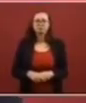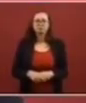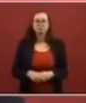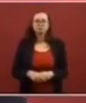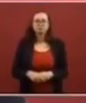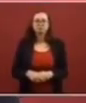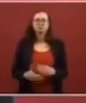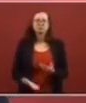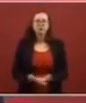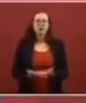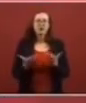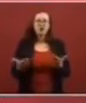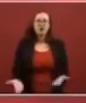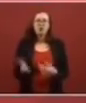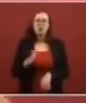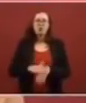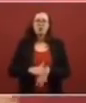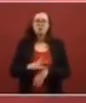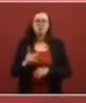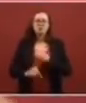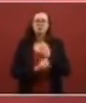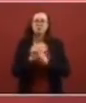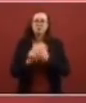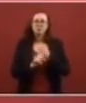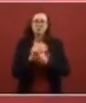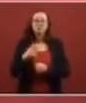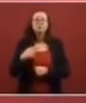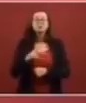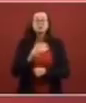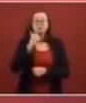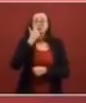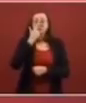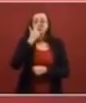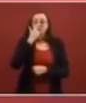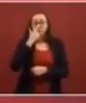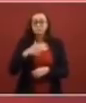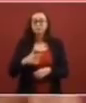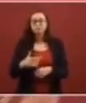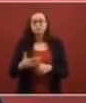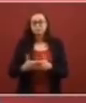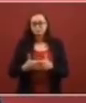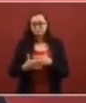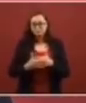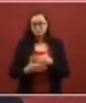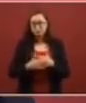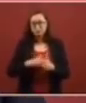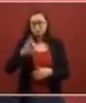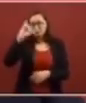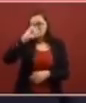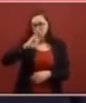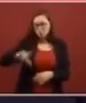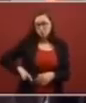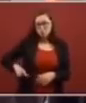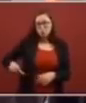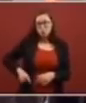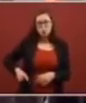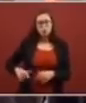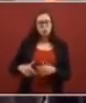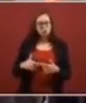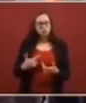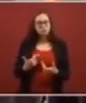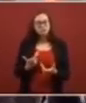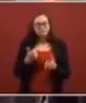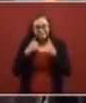Ahora se tienen problemas, pero ya se está atendiendo la jefa de gobierno todos los